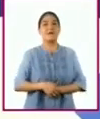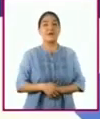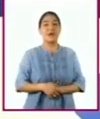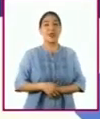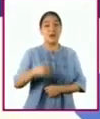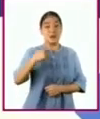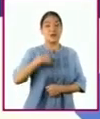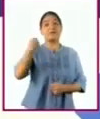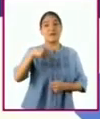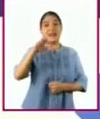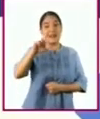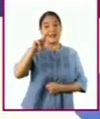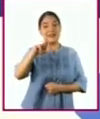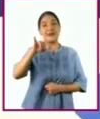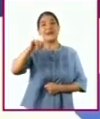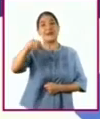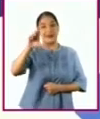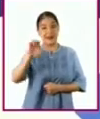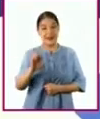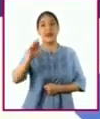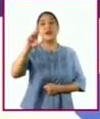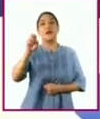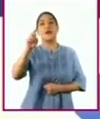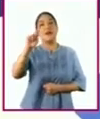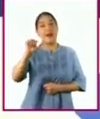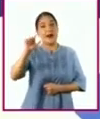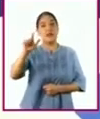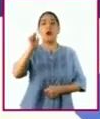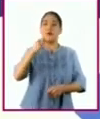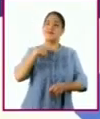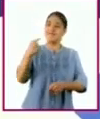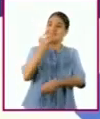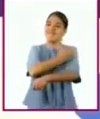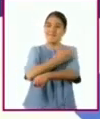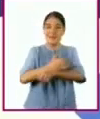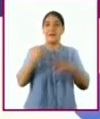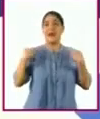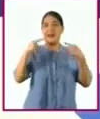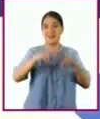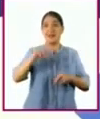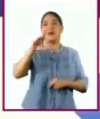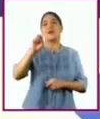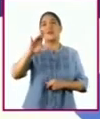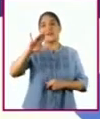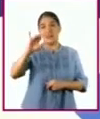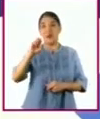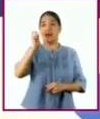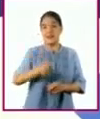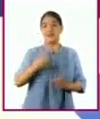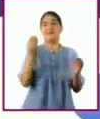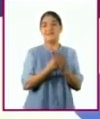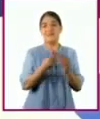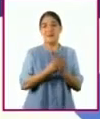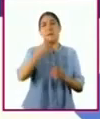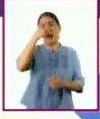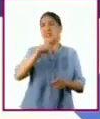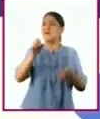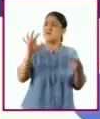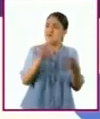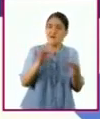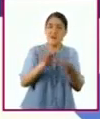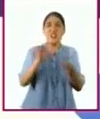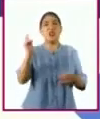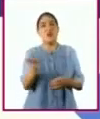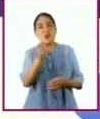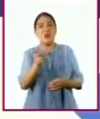soy Enrique Rodal y hoy acompañaré a la maestra Rocío Castillo Villegas en esta sesión para que nos aclare las dudas que